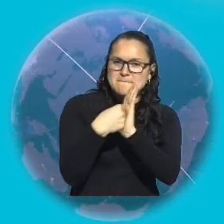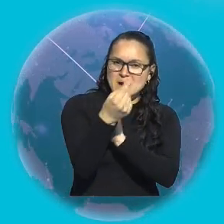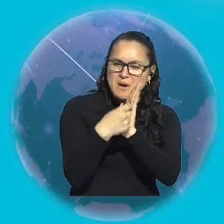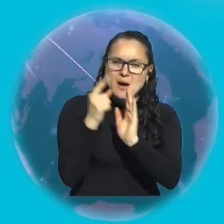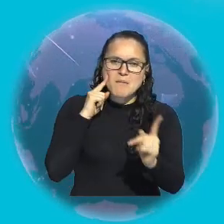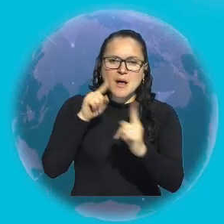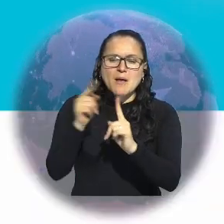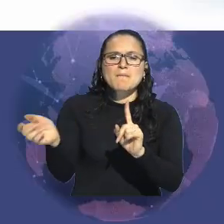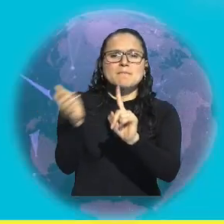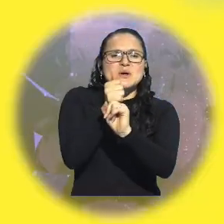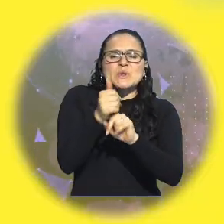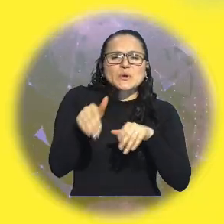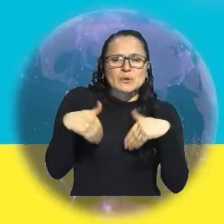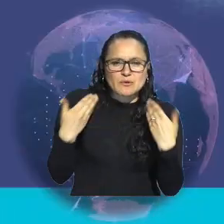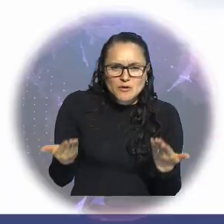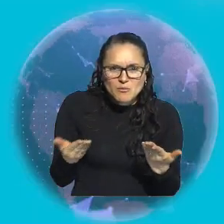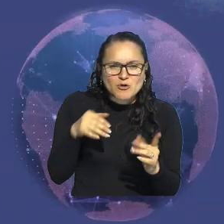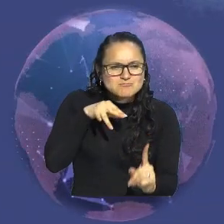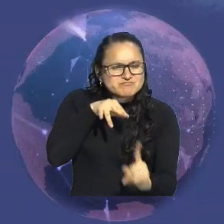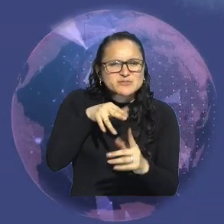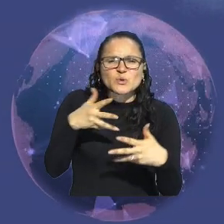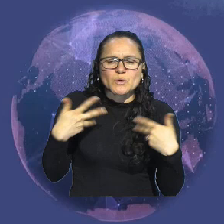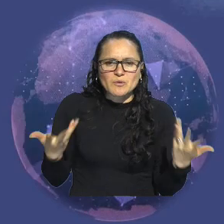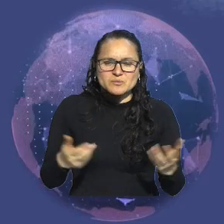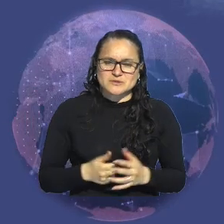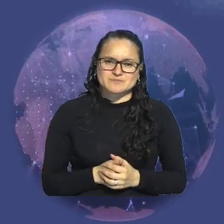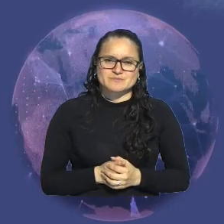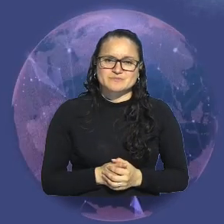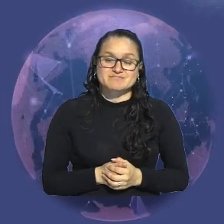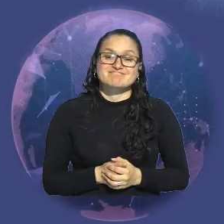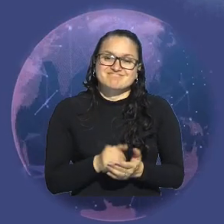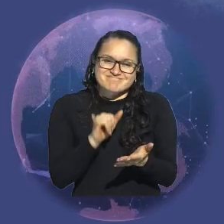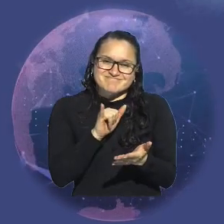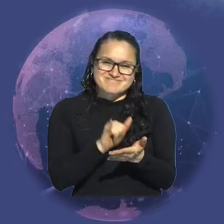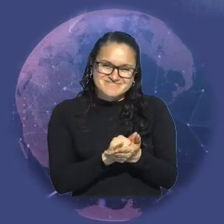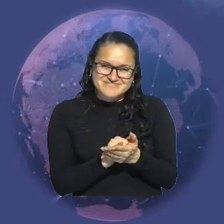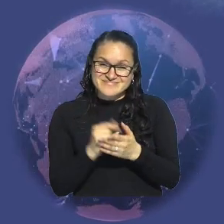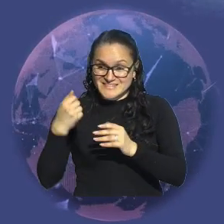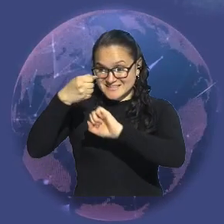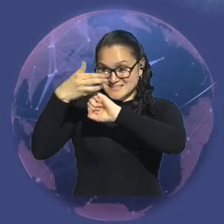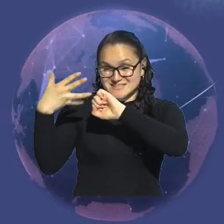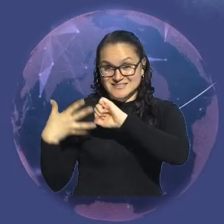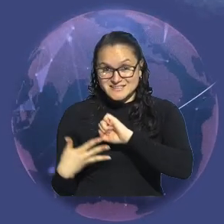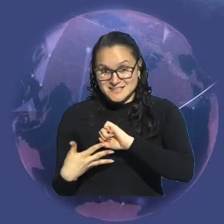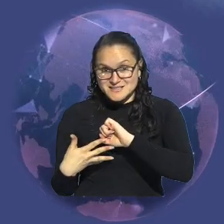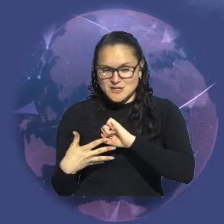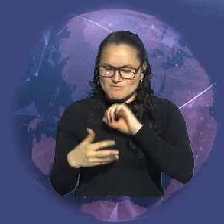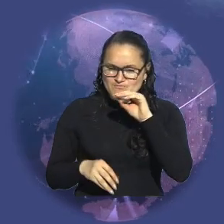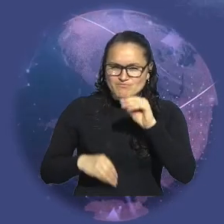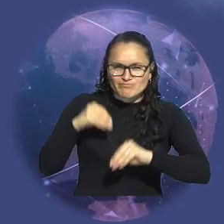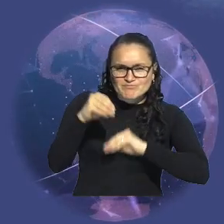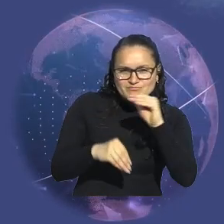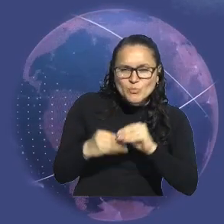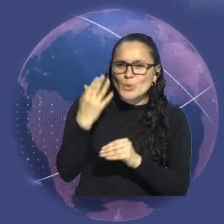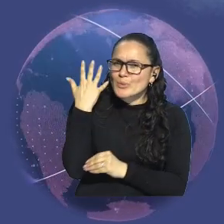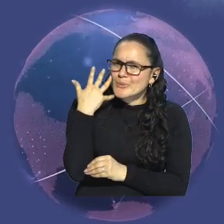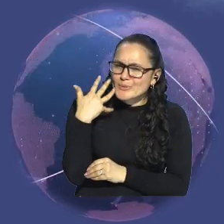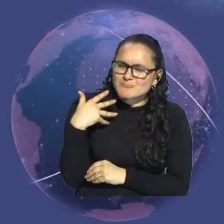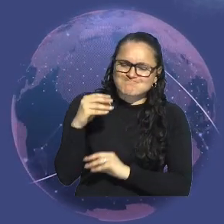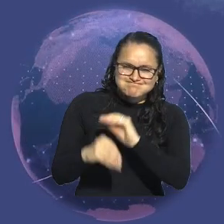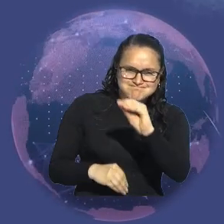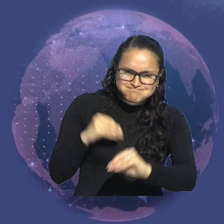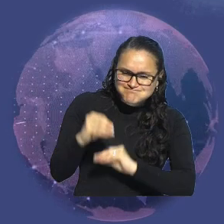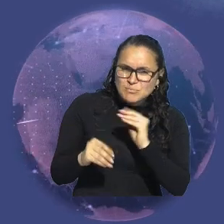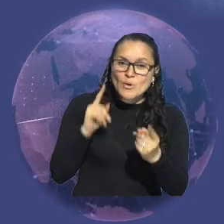y sus impactos es así como en la crc trabajamos día a día para lograr que los